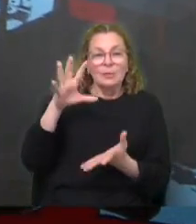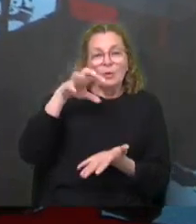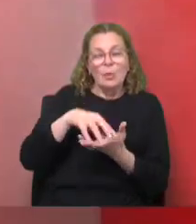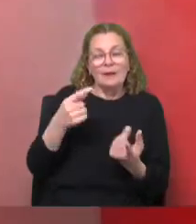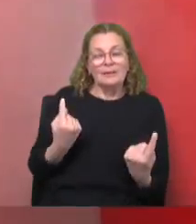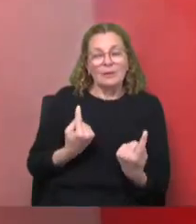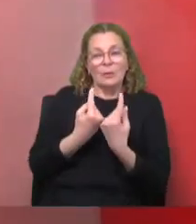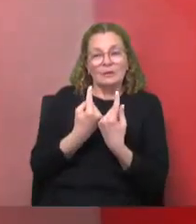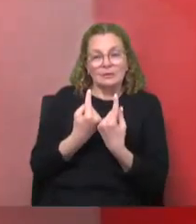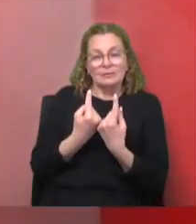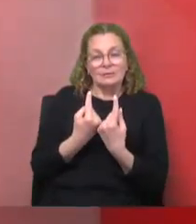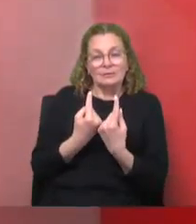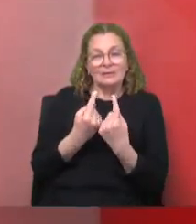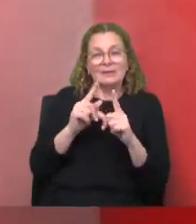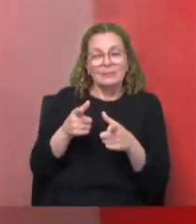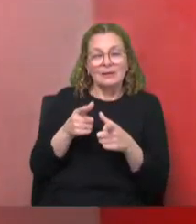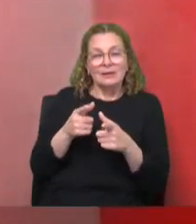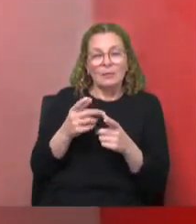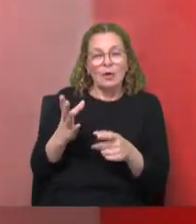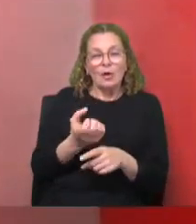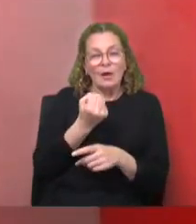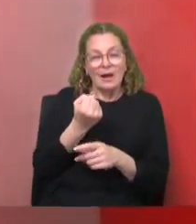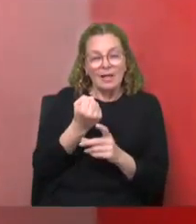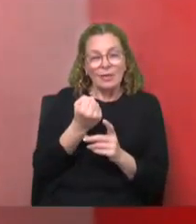encuentro. Y aparte hemos logrado una cosa